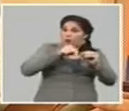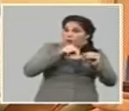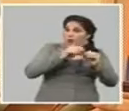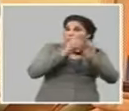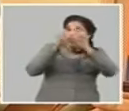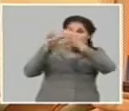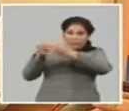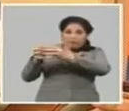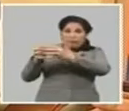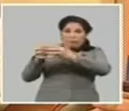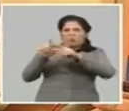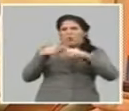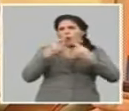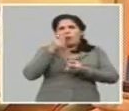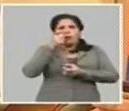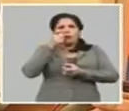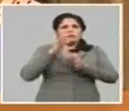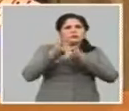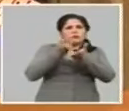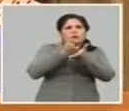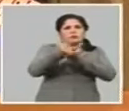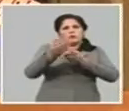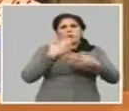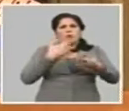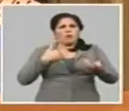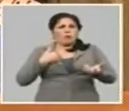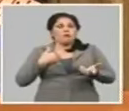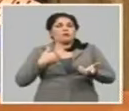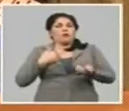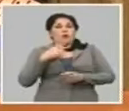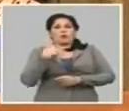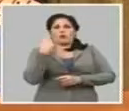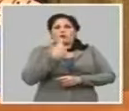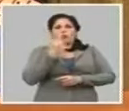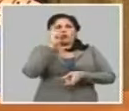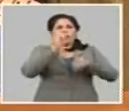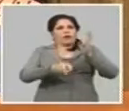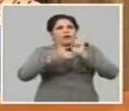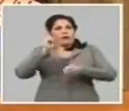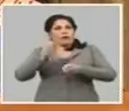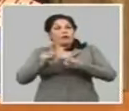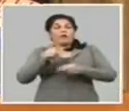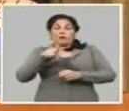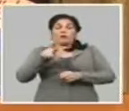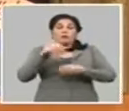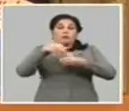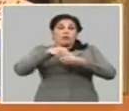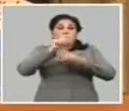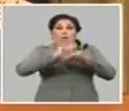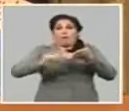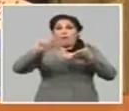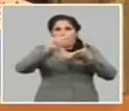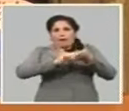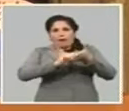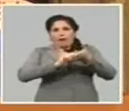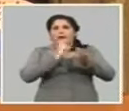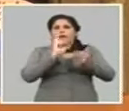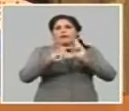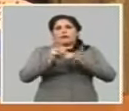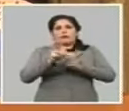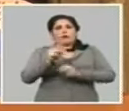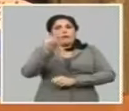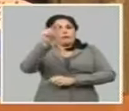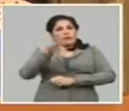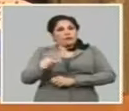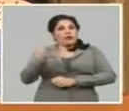como se le estábamos seguimiento hemos dado indicaciones y eso sí forma parte del plan de que todas las personas